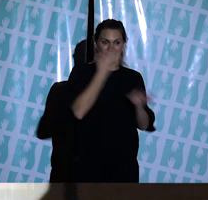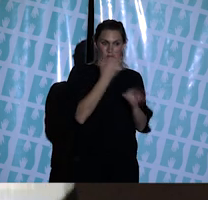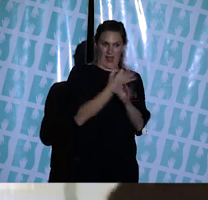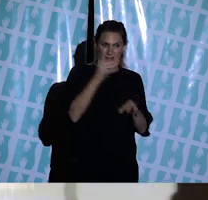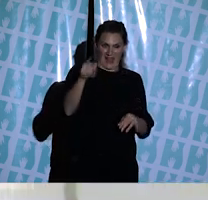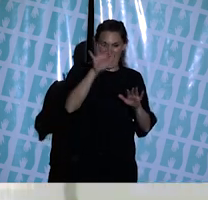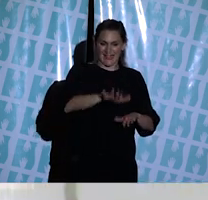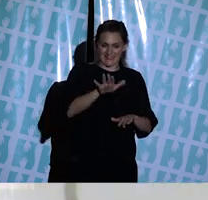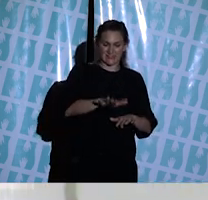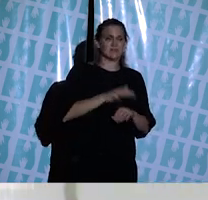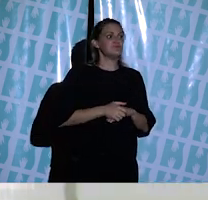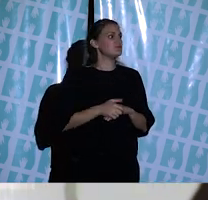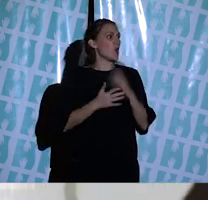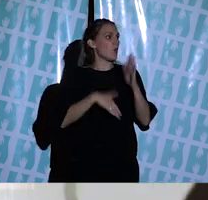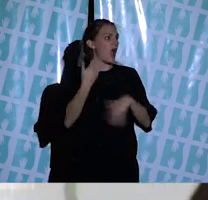vuelta, y está el perro.